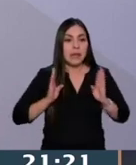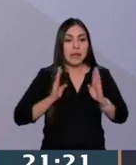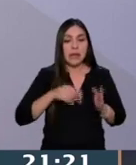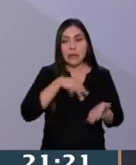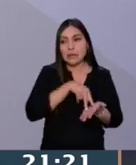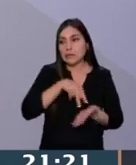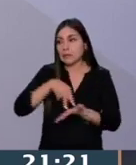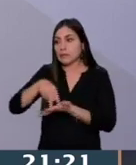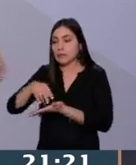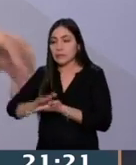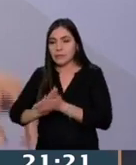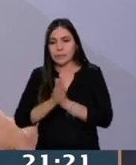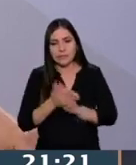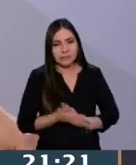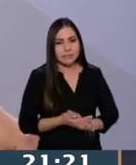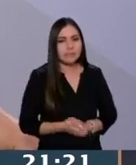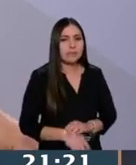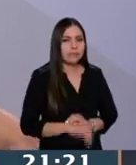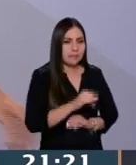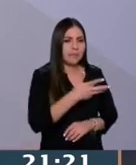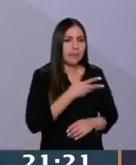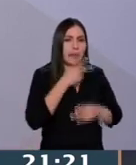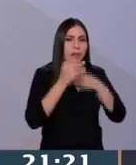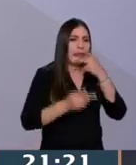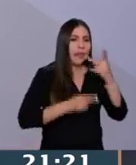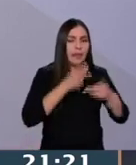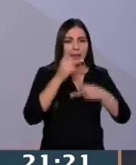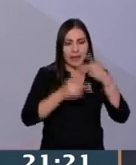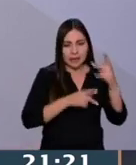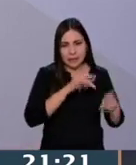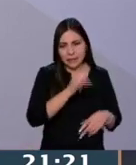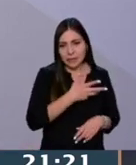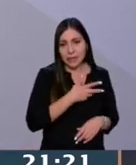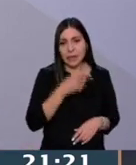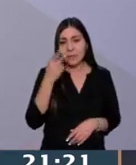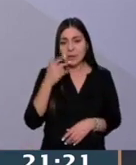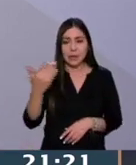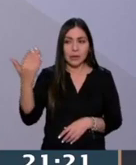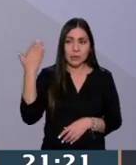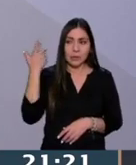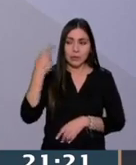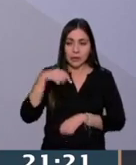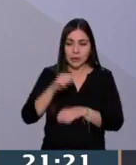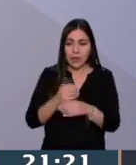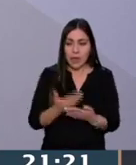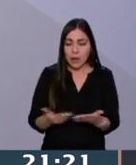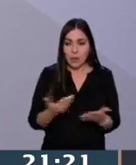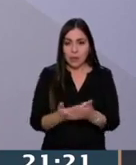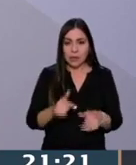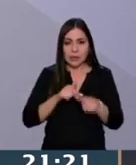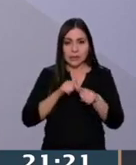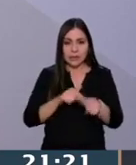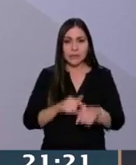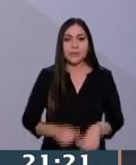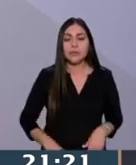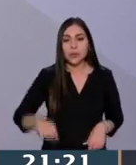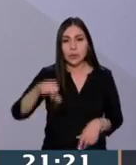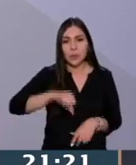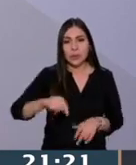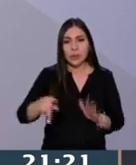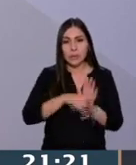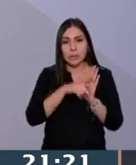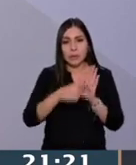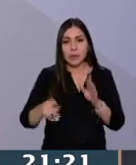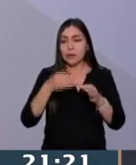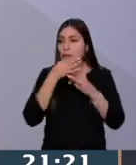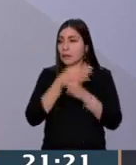un argumento, pero sí fue la semana pasada y continúa, porque hoy un diario destacaba como si fuera algo tremendo que